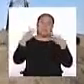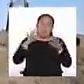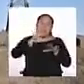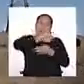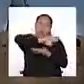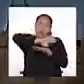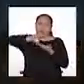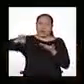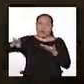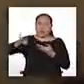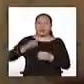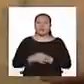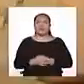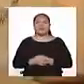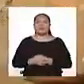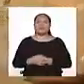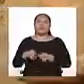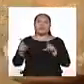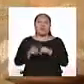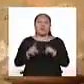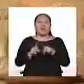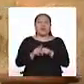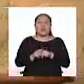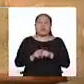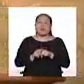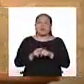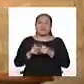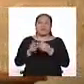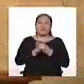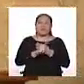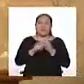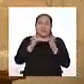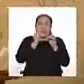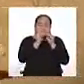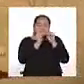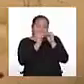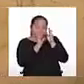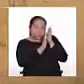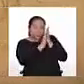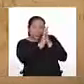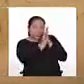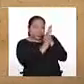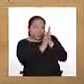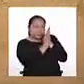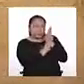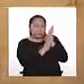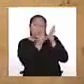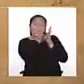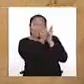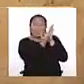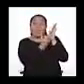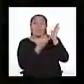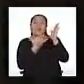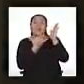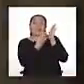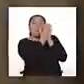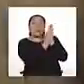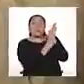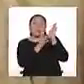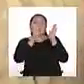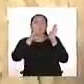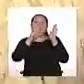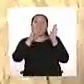retirada. Asimismo, fueron destruidos hermosos frisos descubiertos a mediados del siglo pasado.